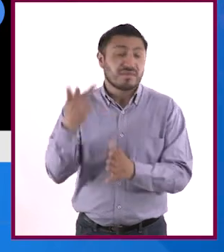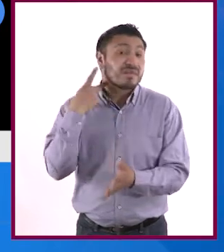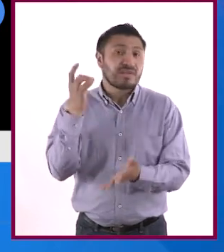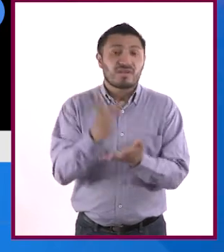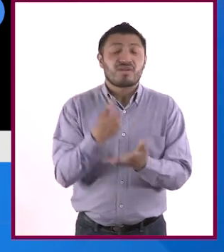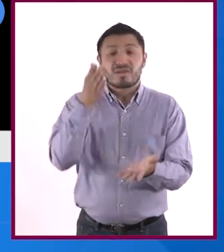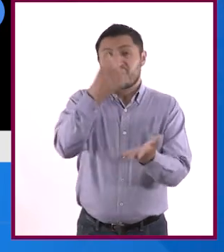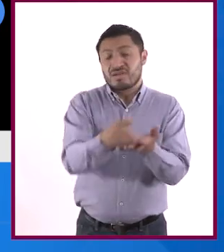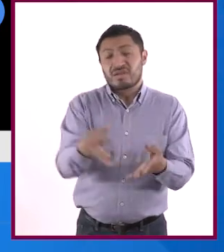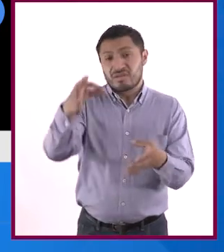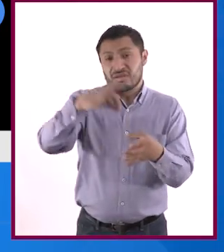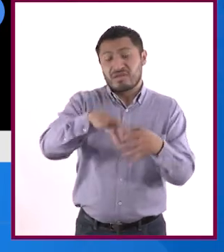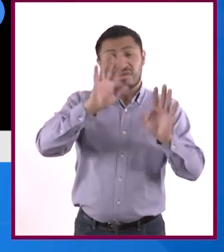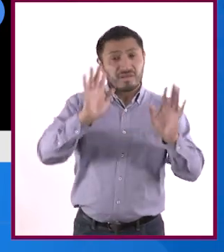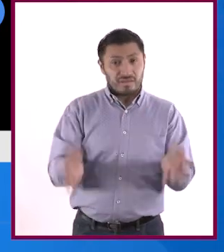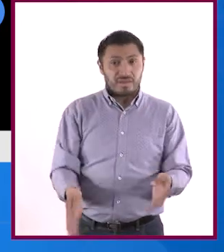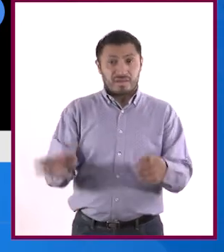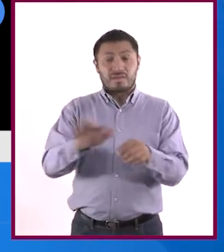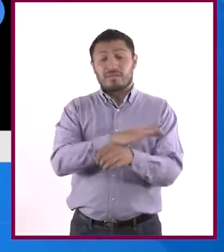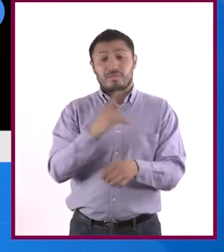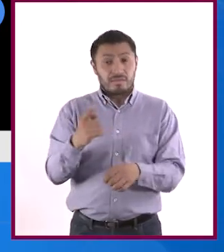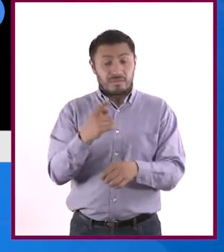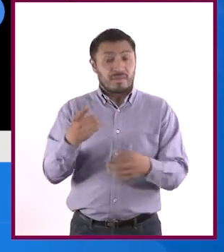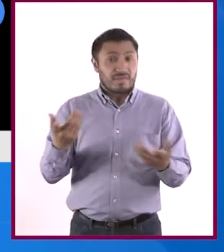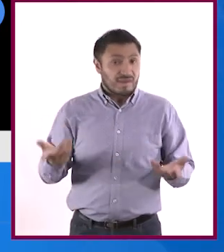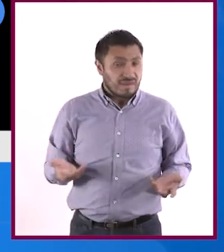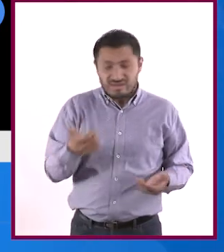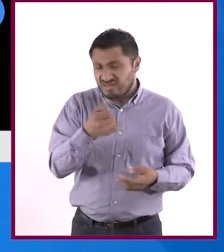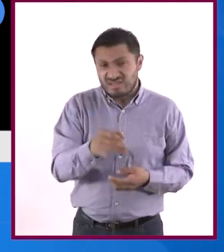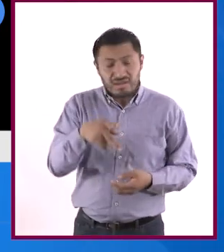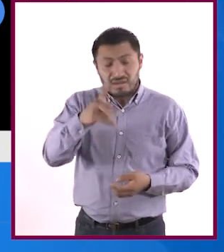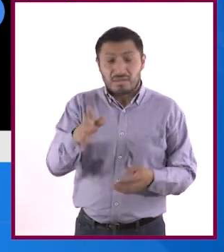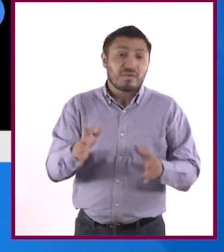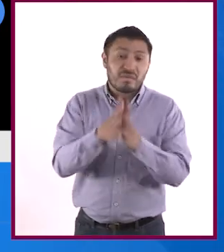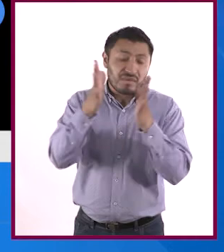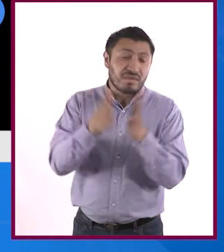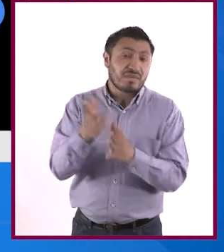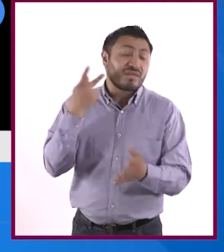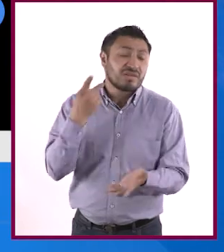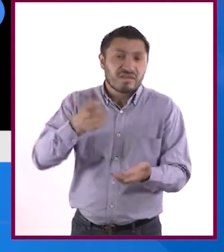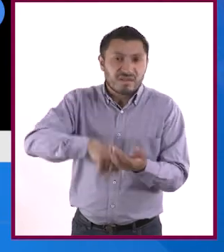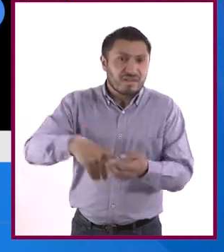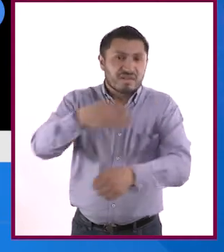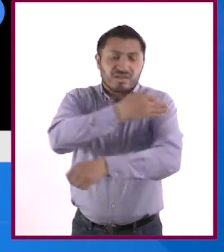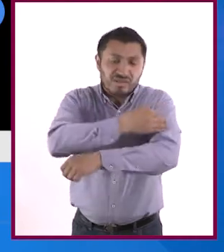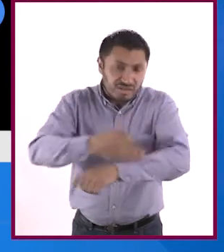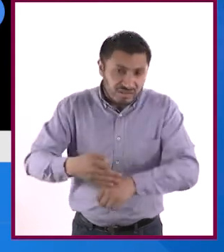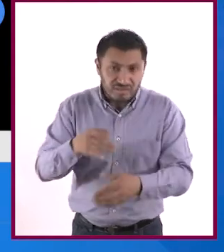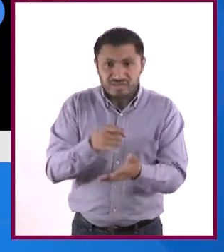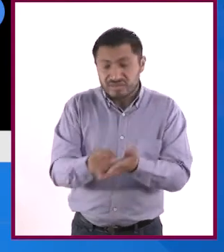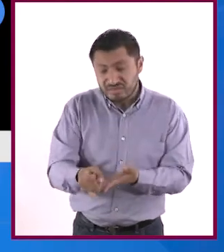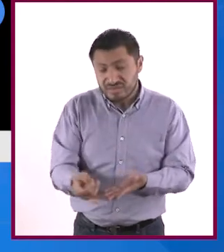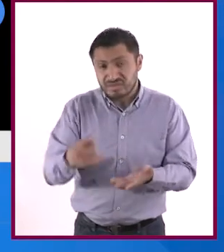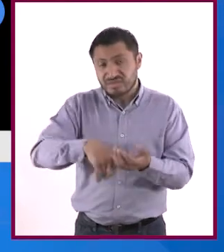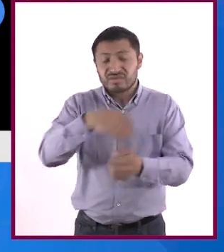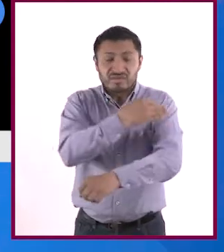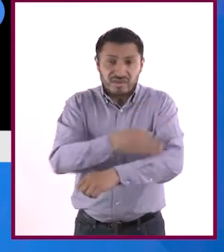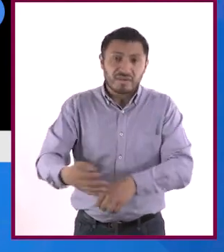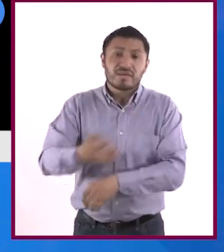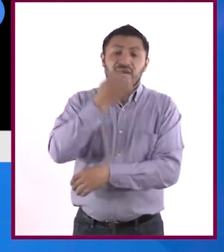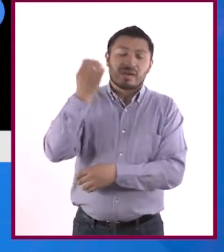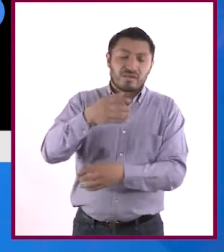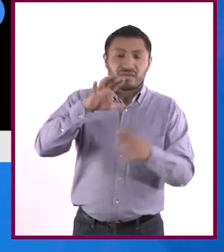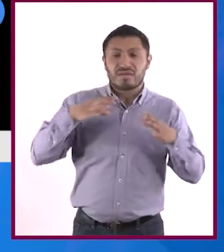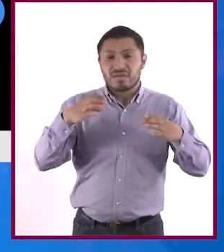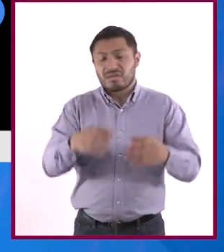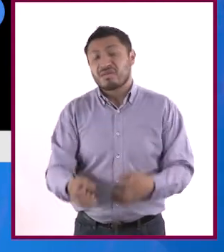ir a votar o ser votado, cuando la participación política es tomar decisiones en la familia, en la escuela, en la comunidad, ¿no? Poder